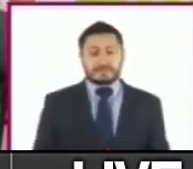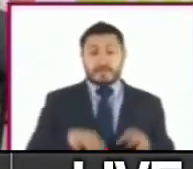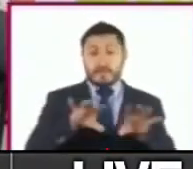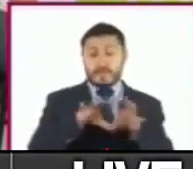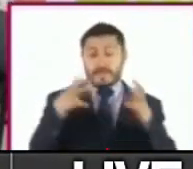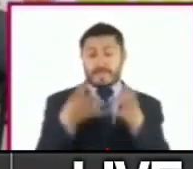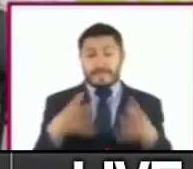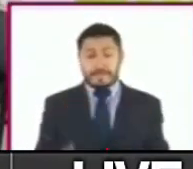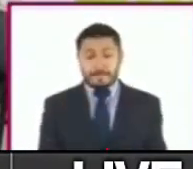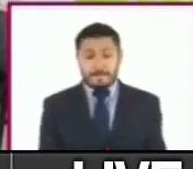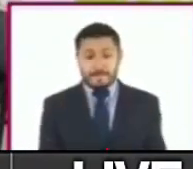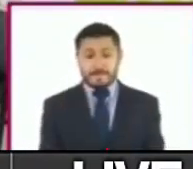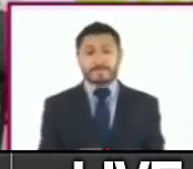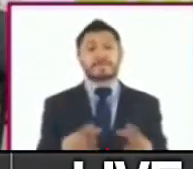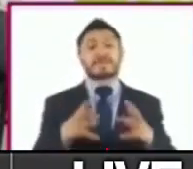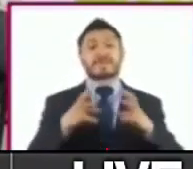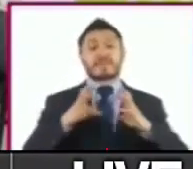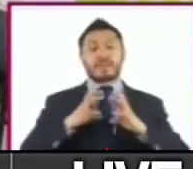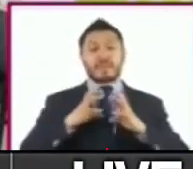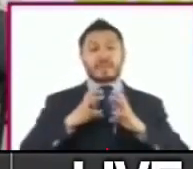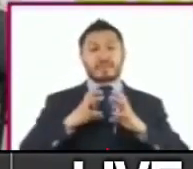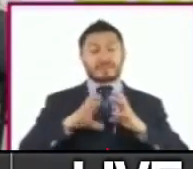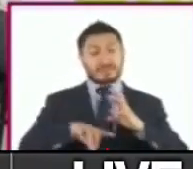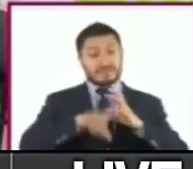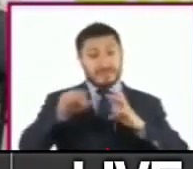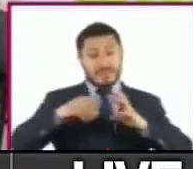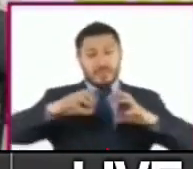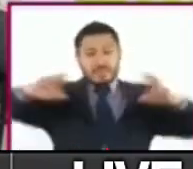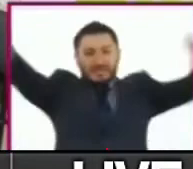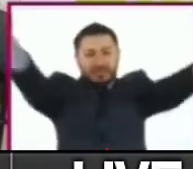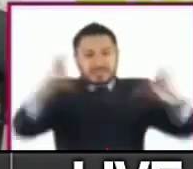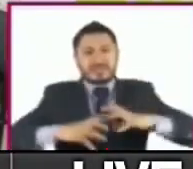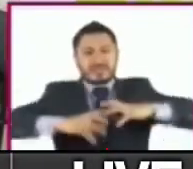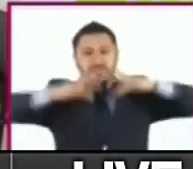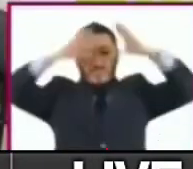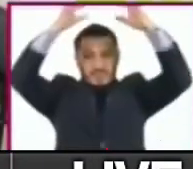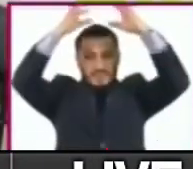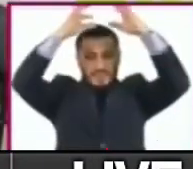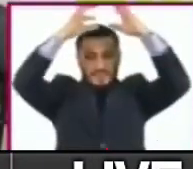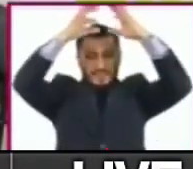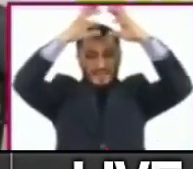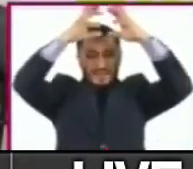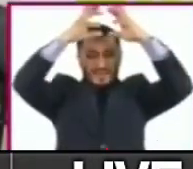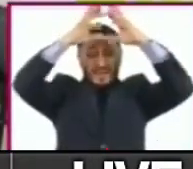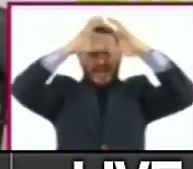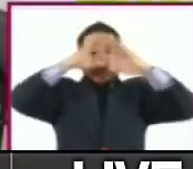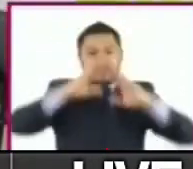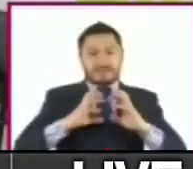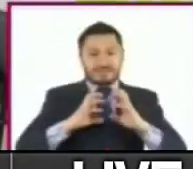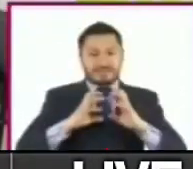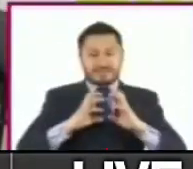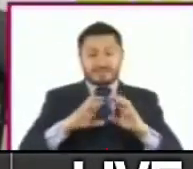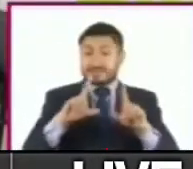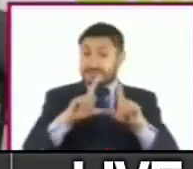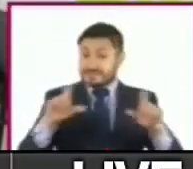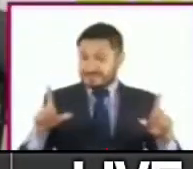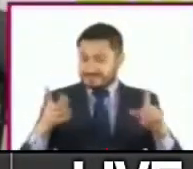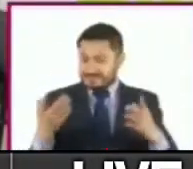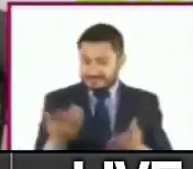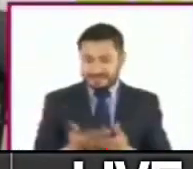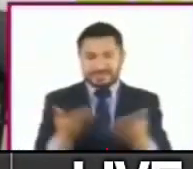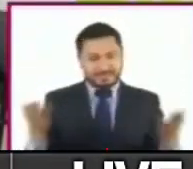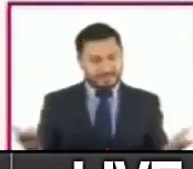el pecho. Luego levanto mis brazos lo más arriba que pueda. Regreso al pecho. ¿Listos?